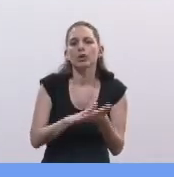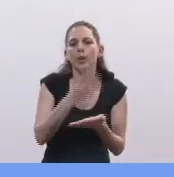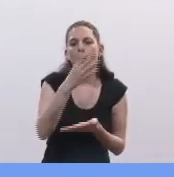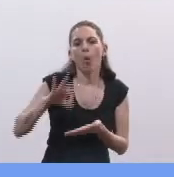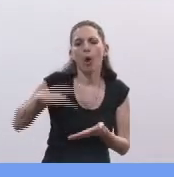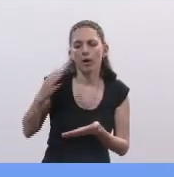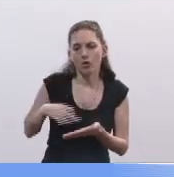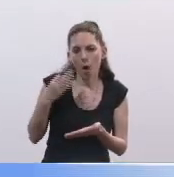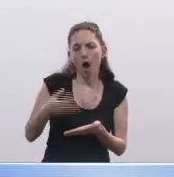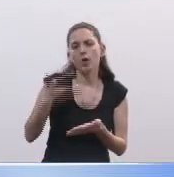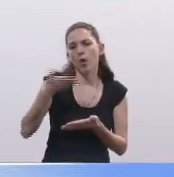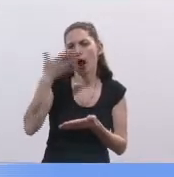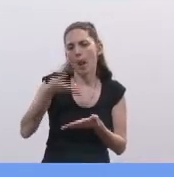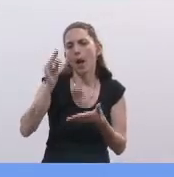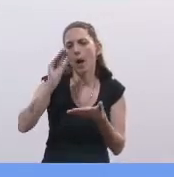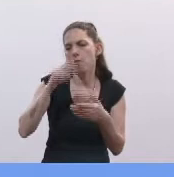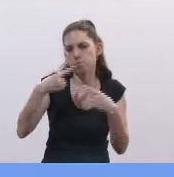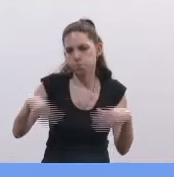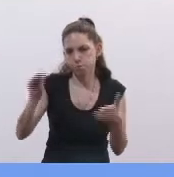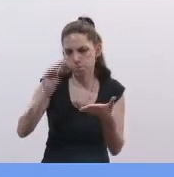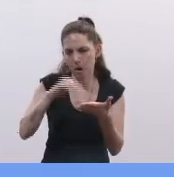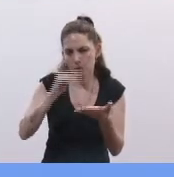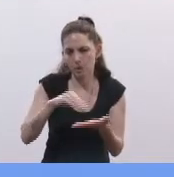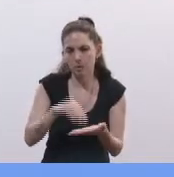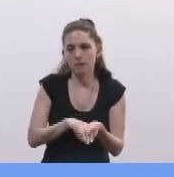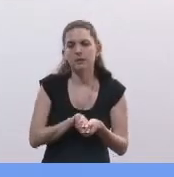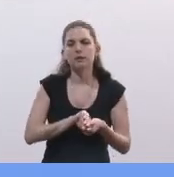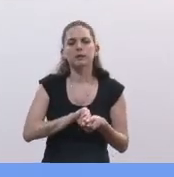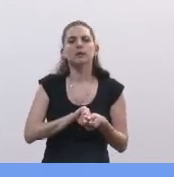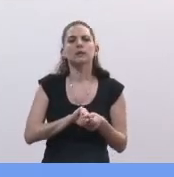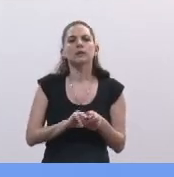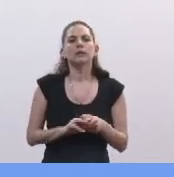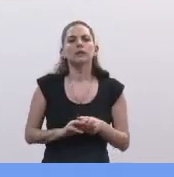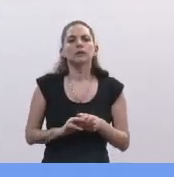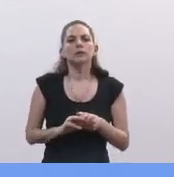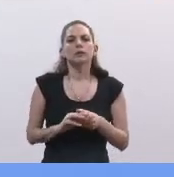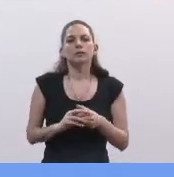de un montón de cosas más. Voy a leer algunos del mensaje de elevación.